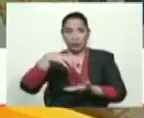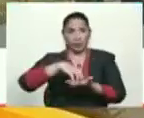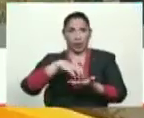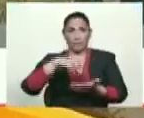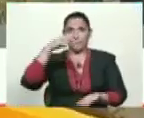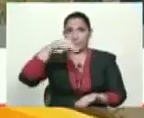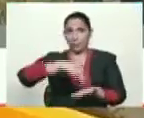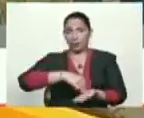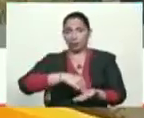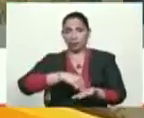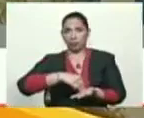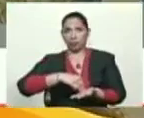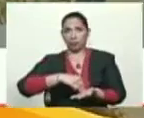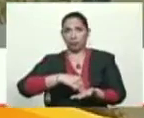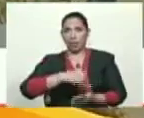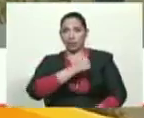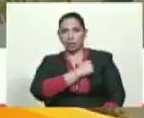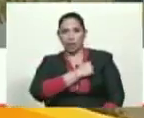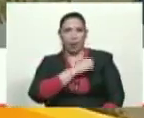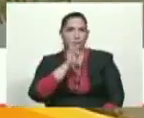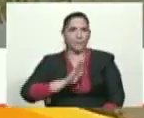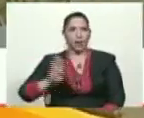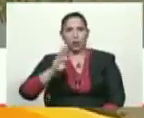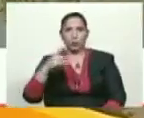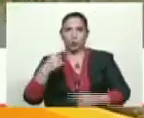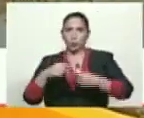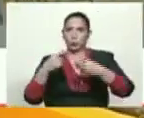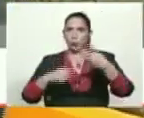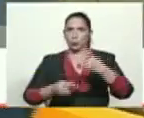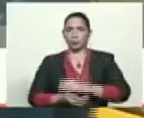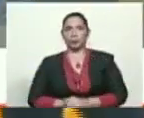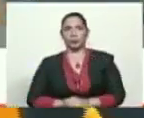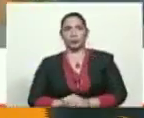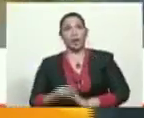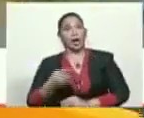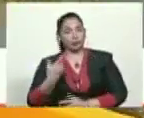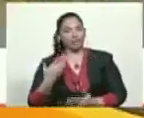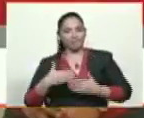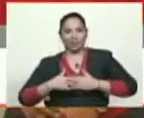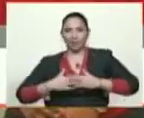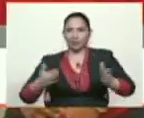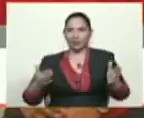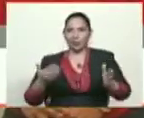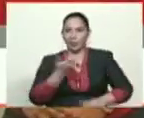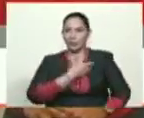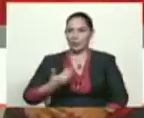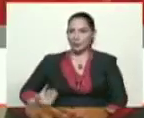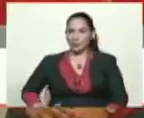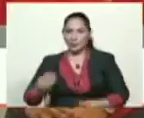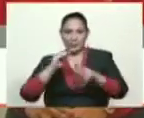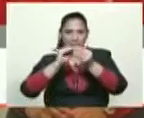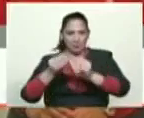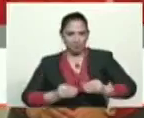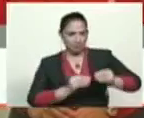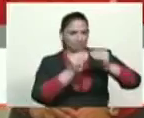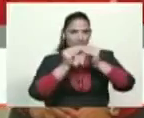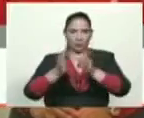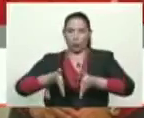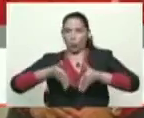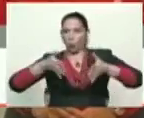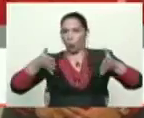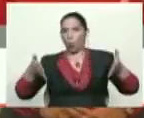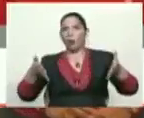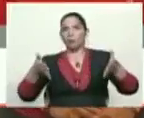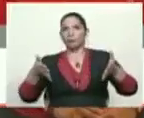en chacao en baruta en parte del anillo y eso nos permitió presidente recuperar grandes extensiones de la